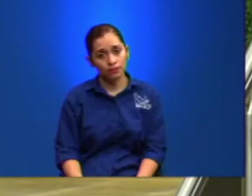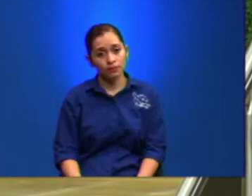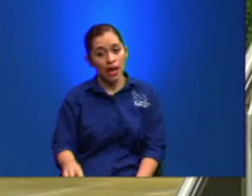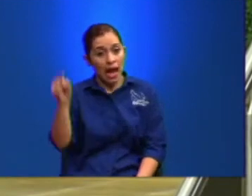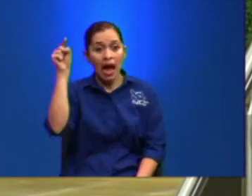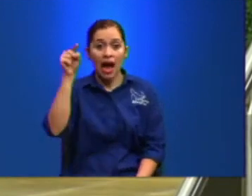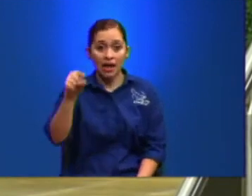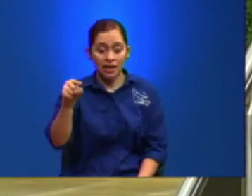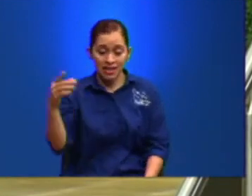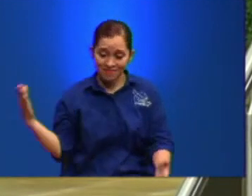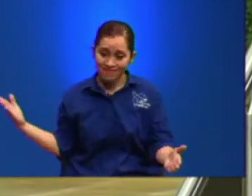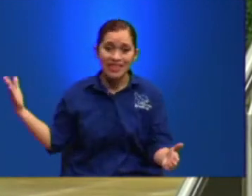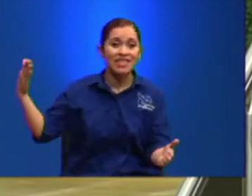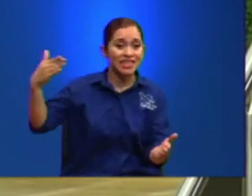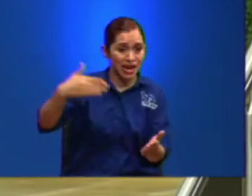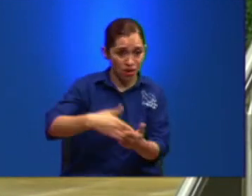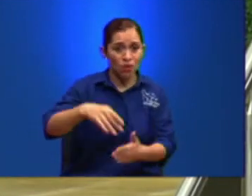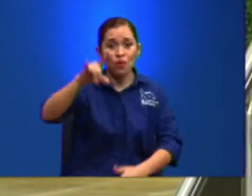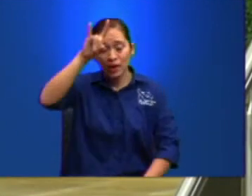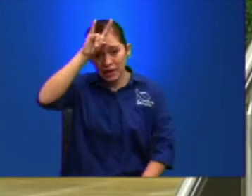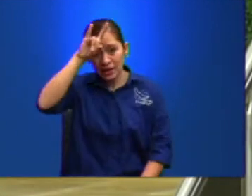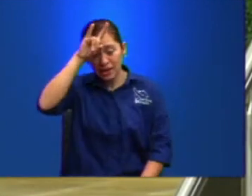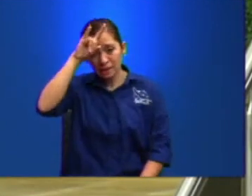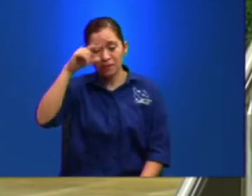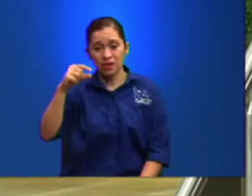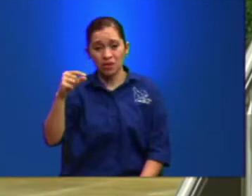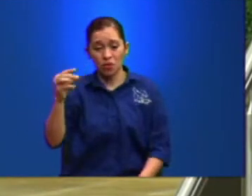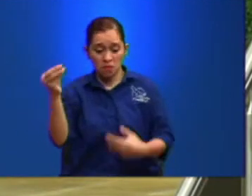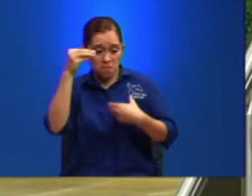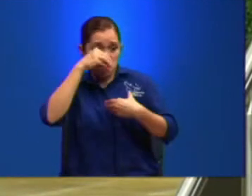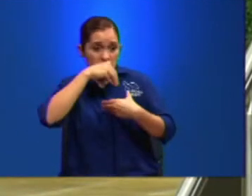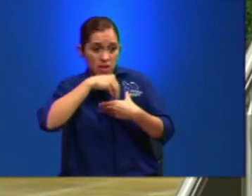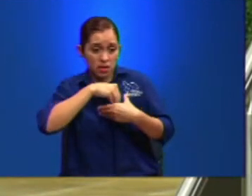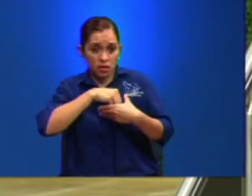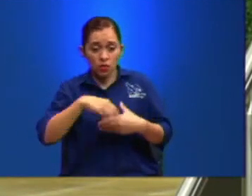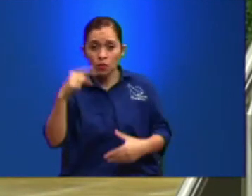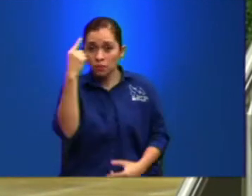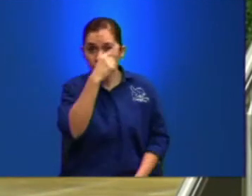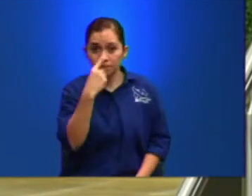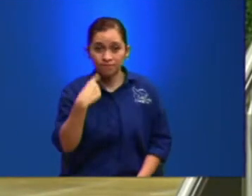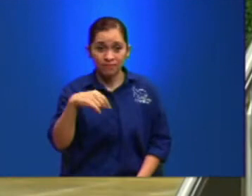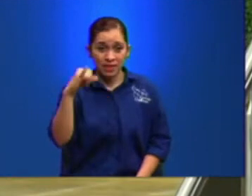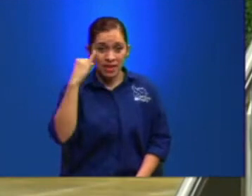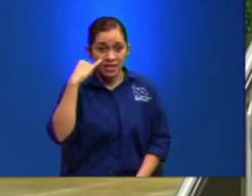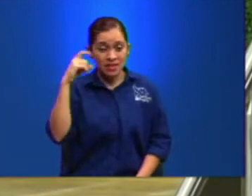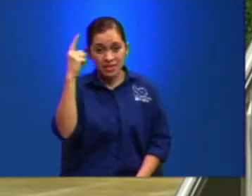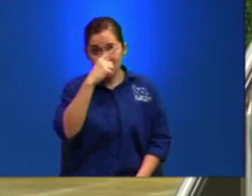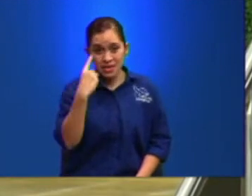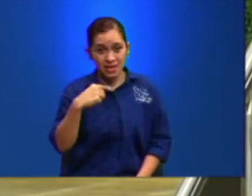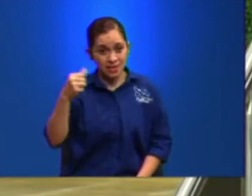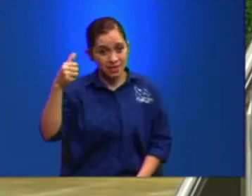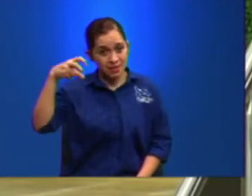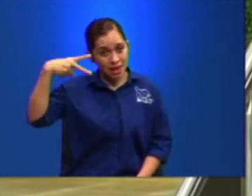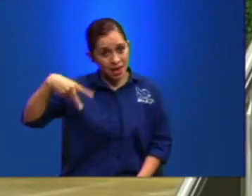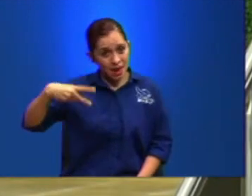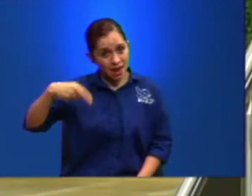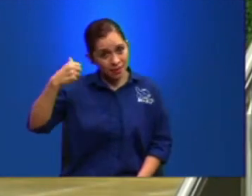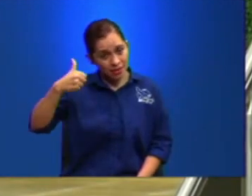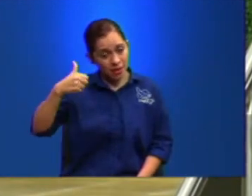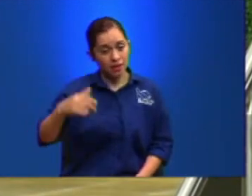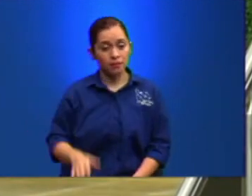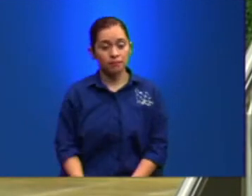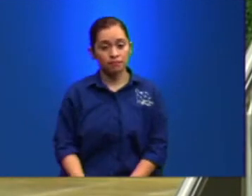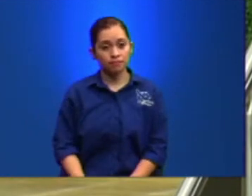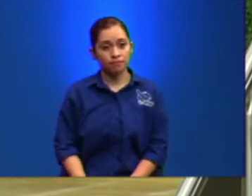enemigo y sembró cizaña debemos estar alertas para que no no siempre es de izaña también hermano el